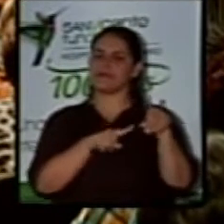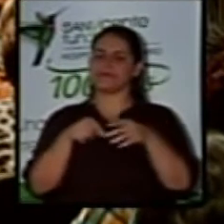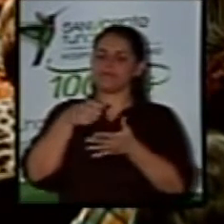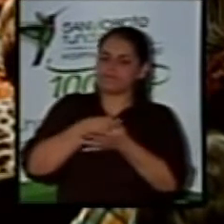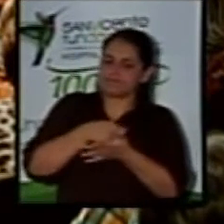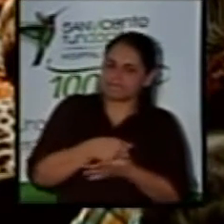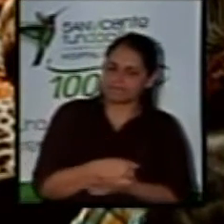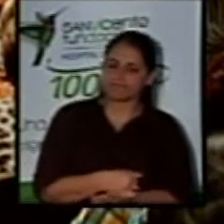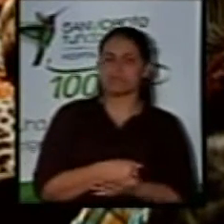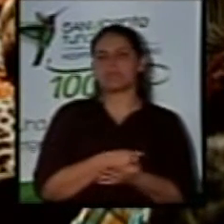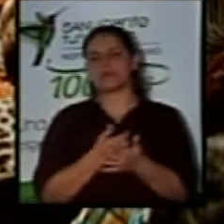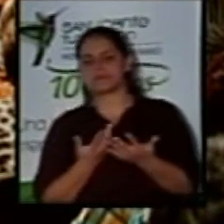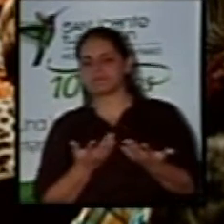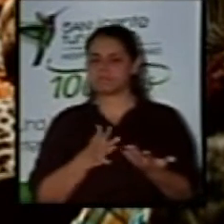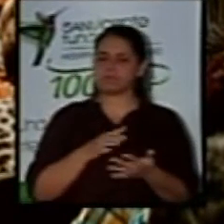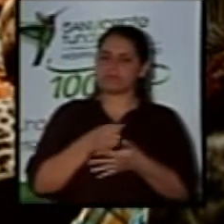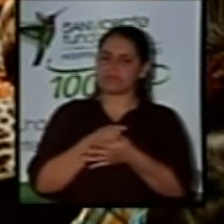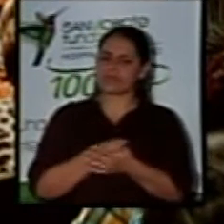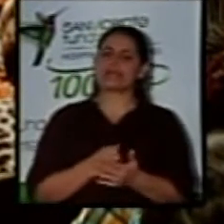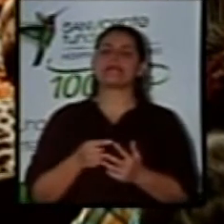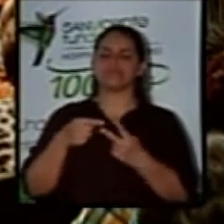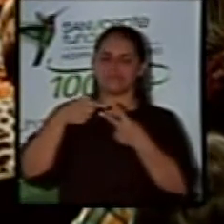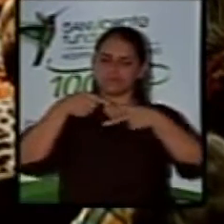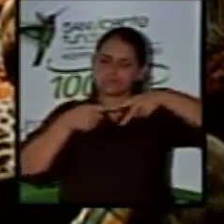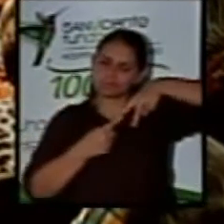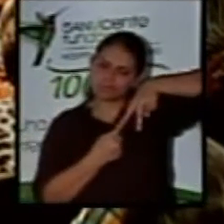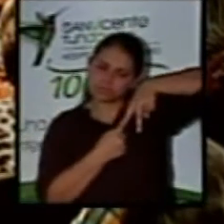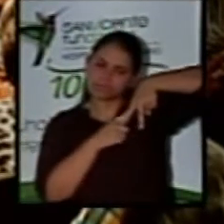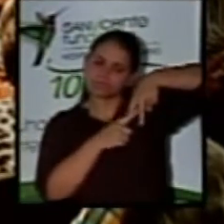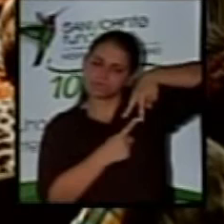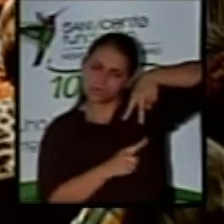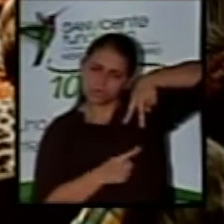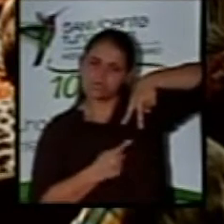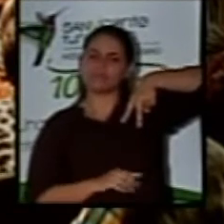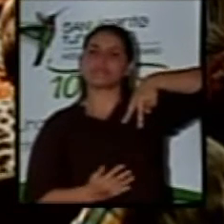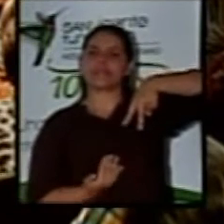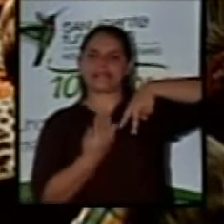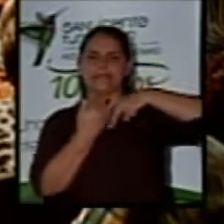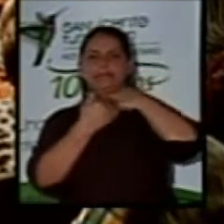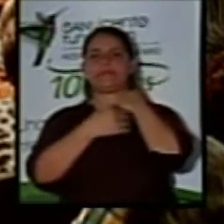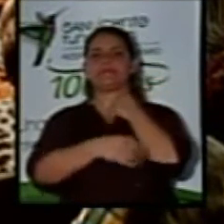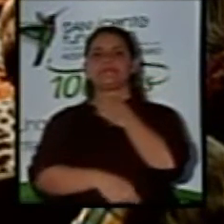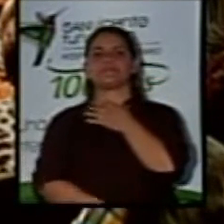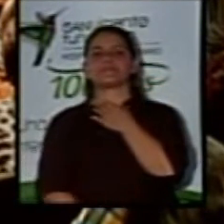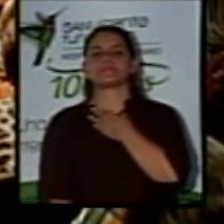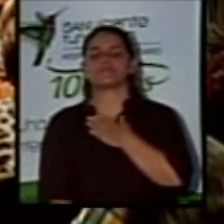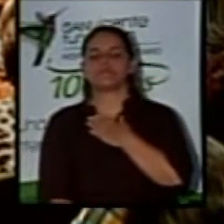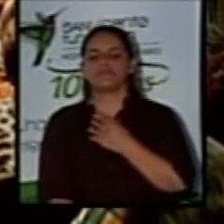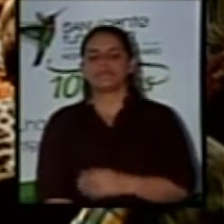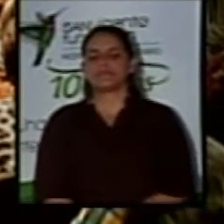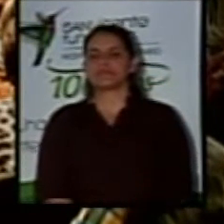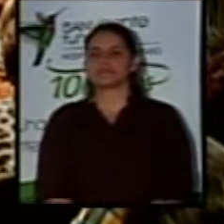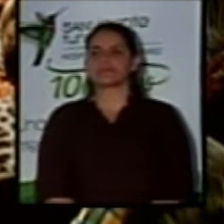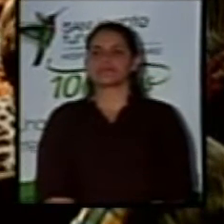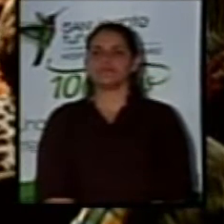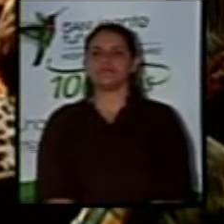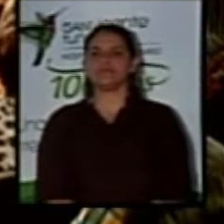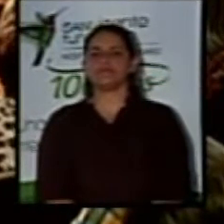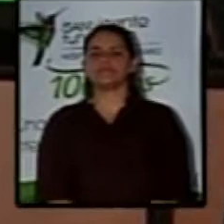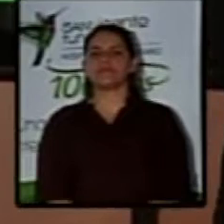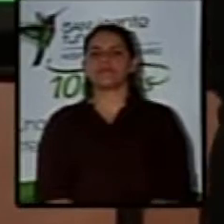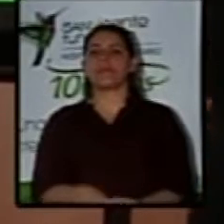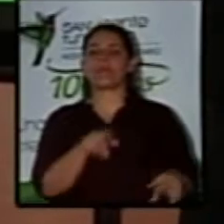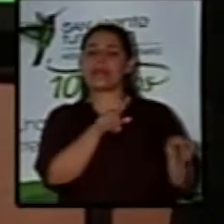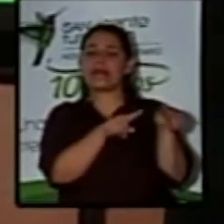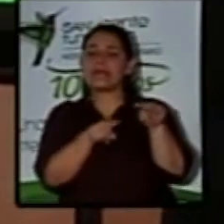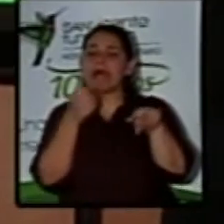entre cada columna que si no existiera la válvula venosa. Entonces, si hay cualquier